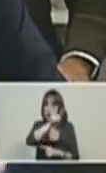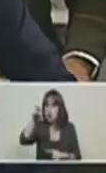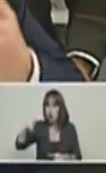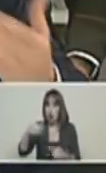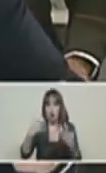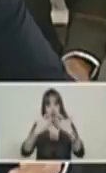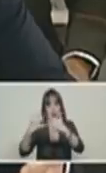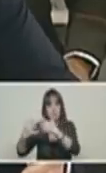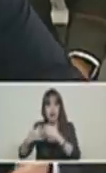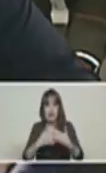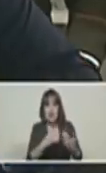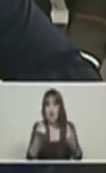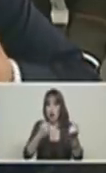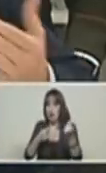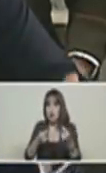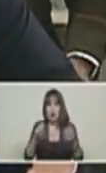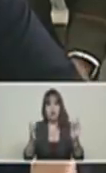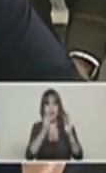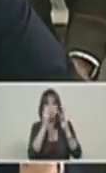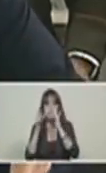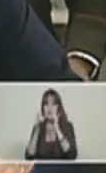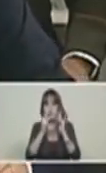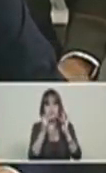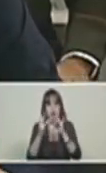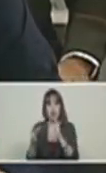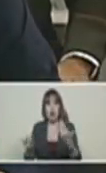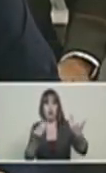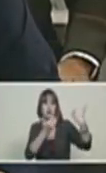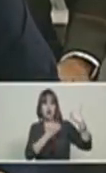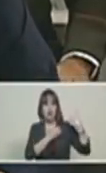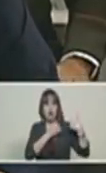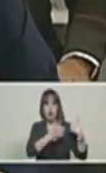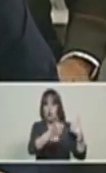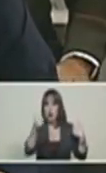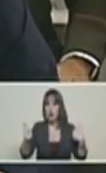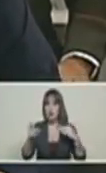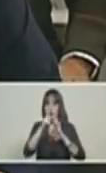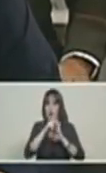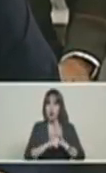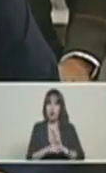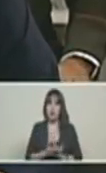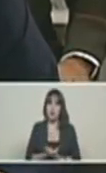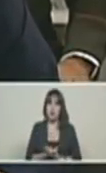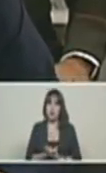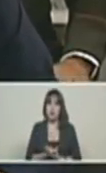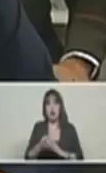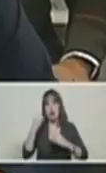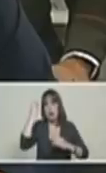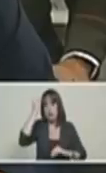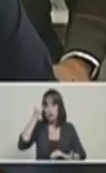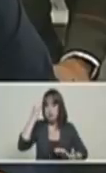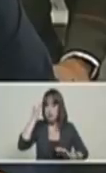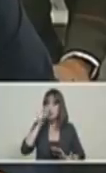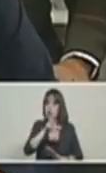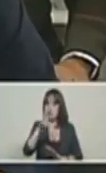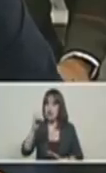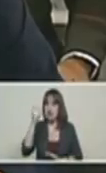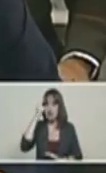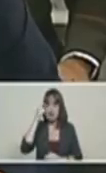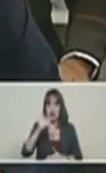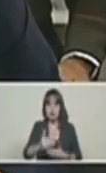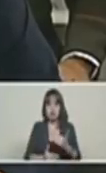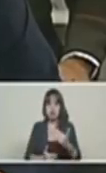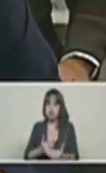ponernos en sintonía, en corresponsabilidad con el programa. Y creo que estos 30 días han sido 30 días de una